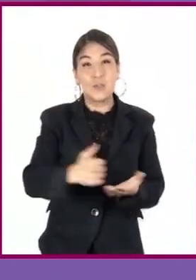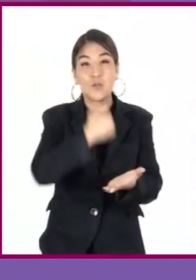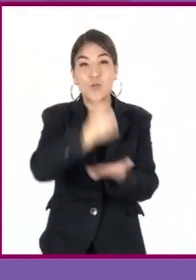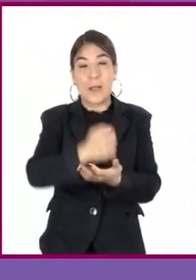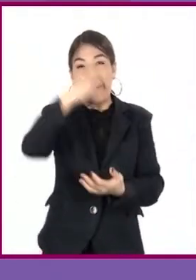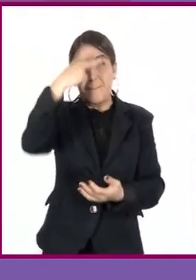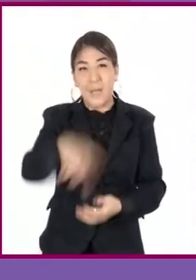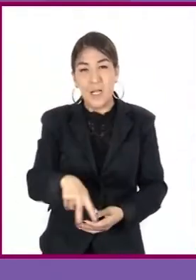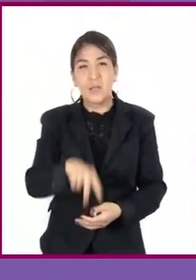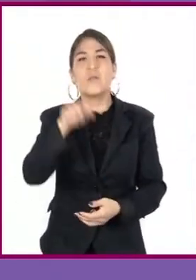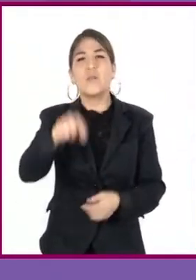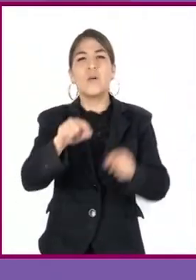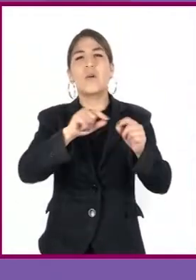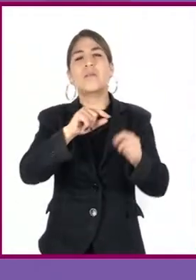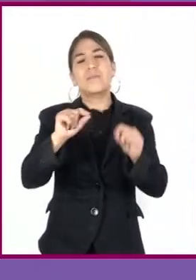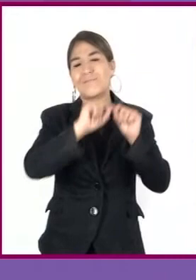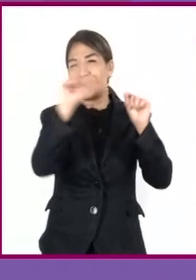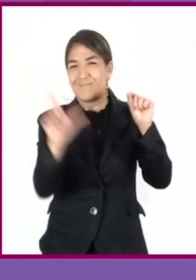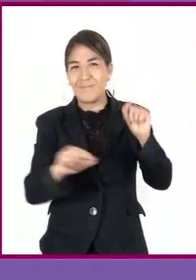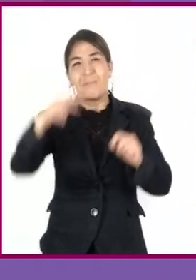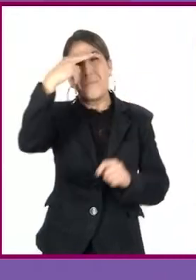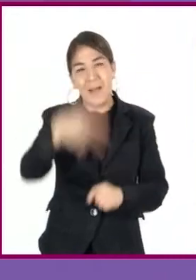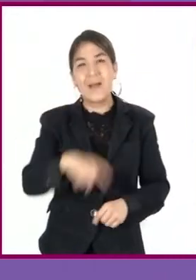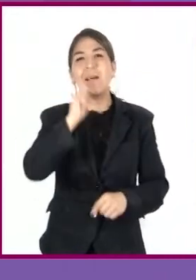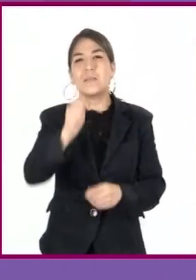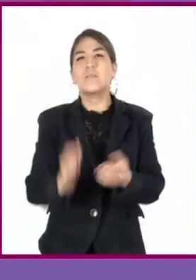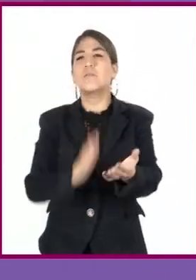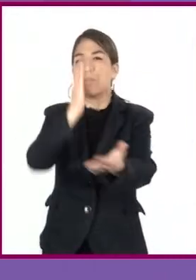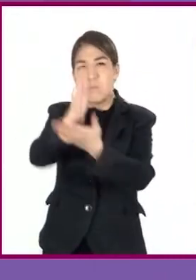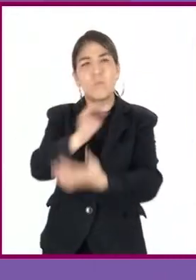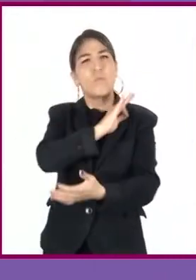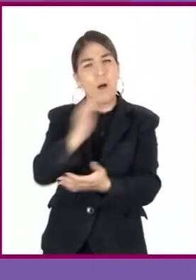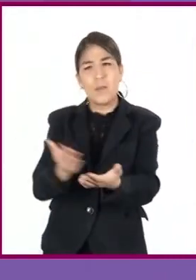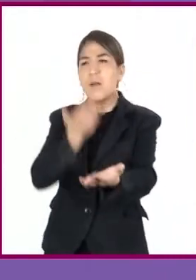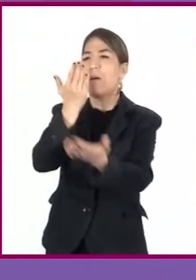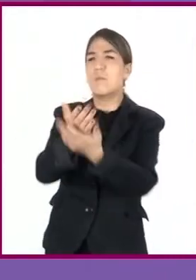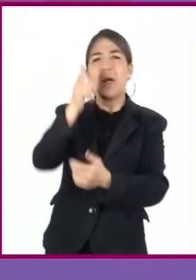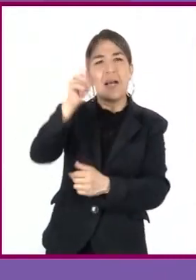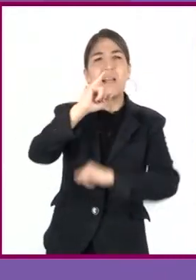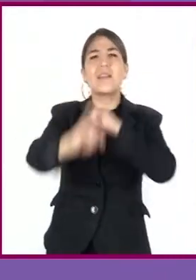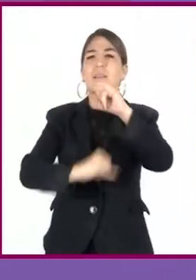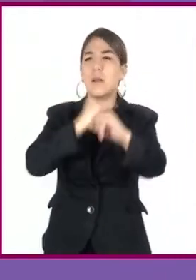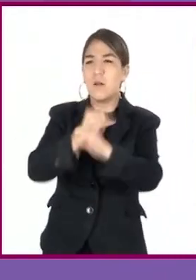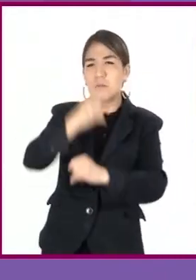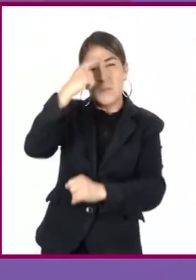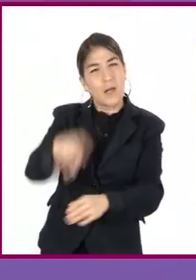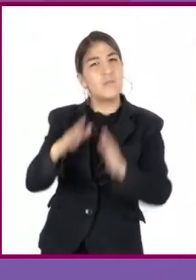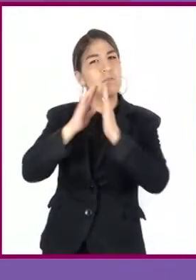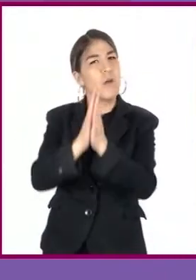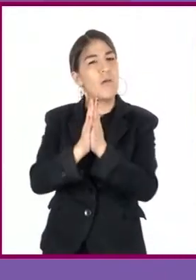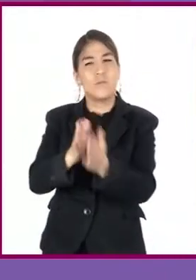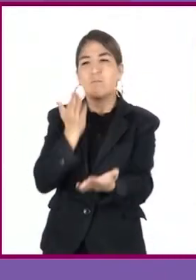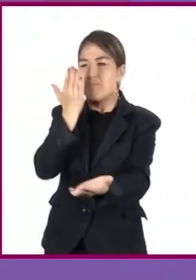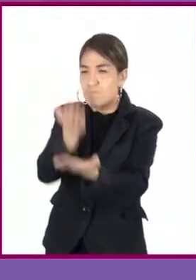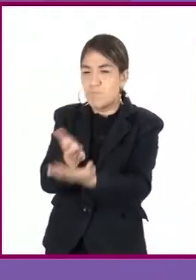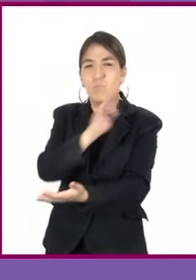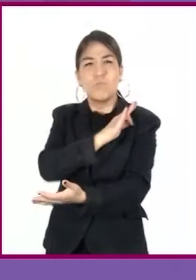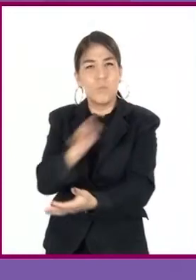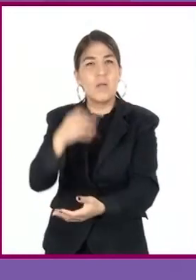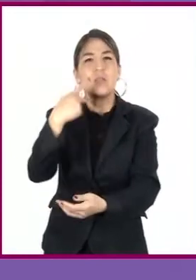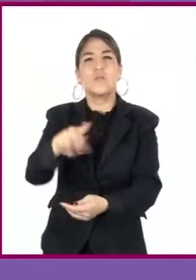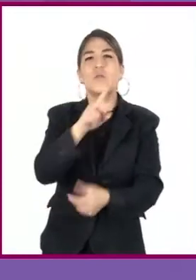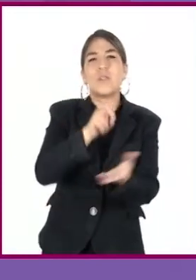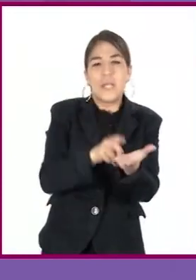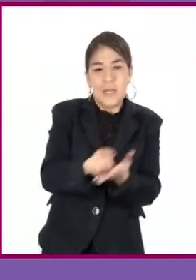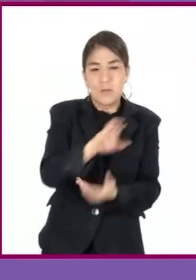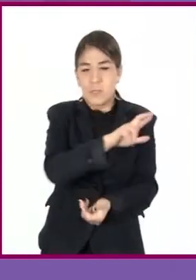acudir ante instancias internacionales para reclamar que se hagan efectivos los derechos reconocidos